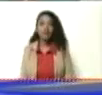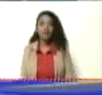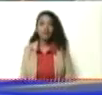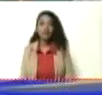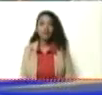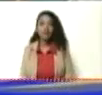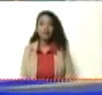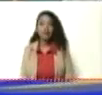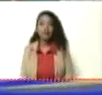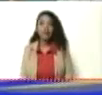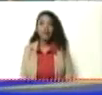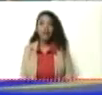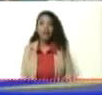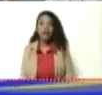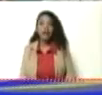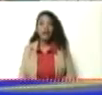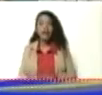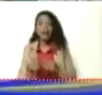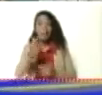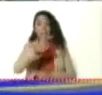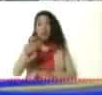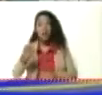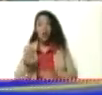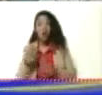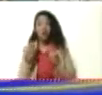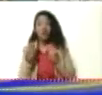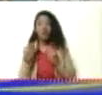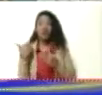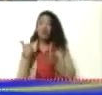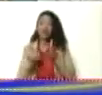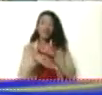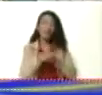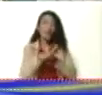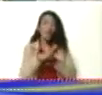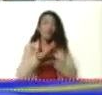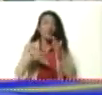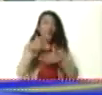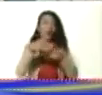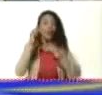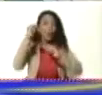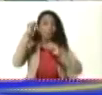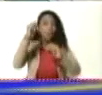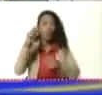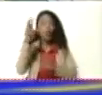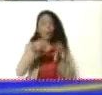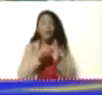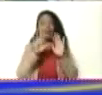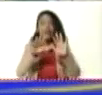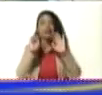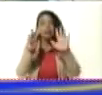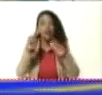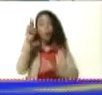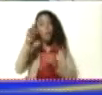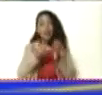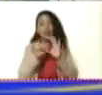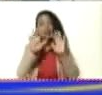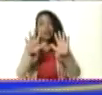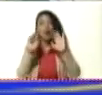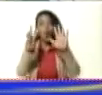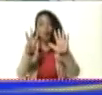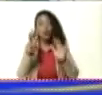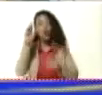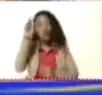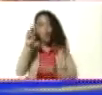de la ola de migración, que se fueron después de la guarimba 2017, 2018,